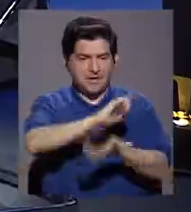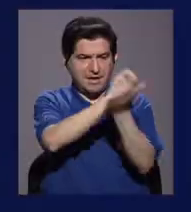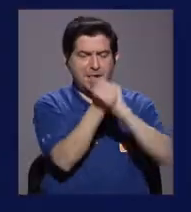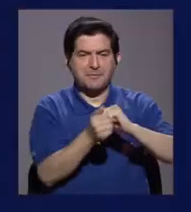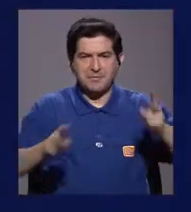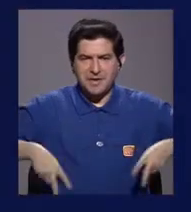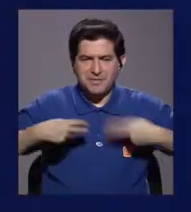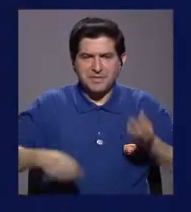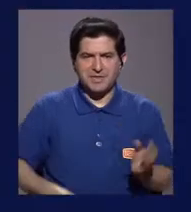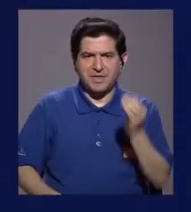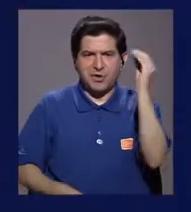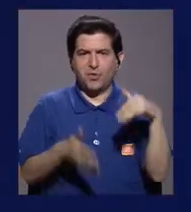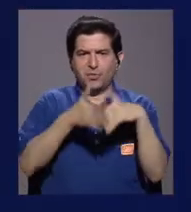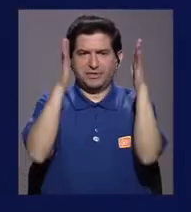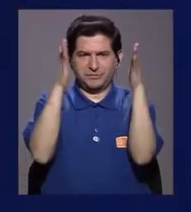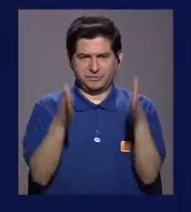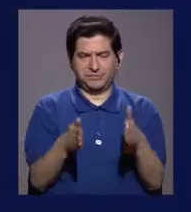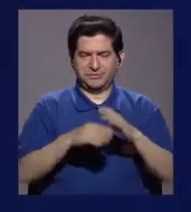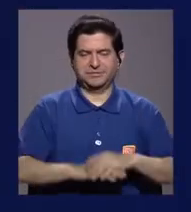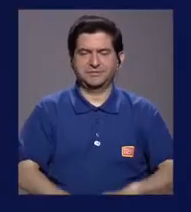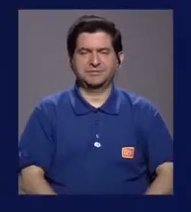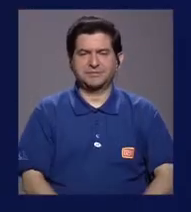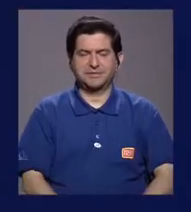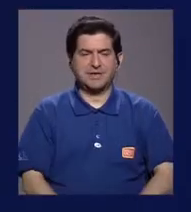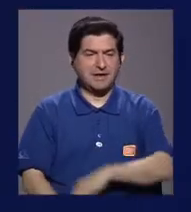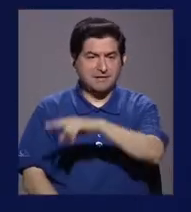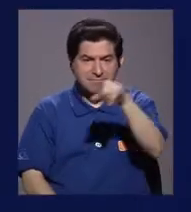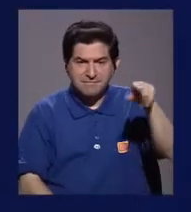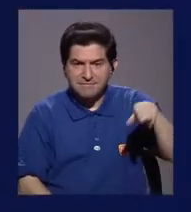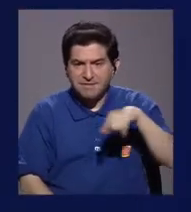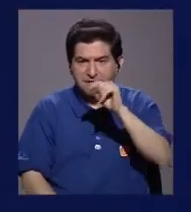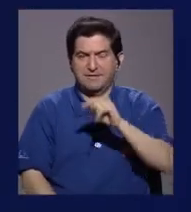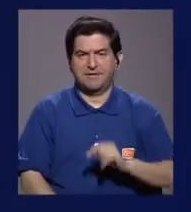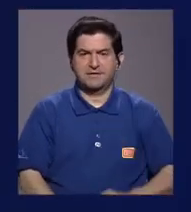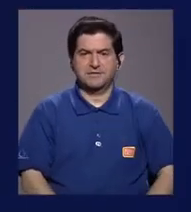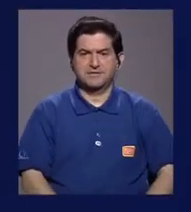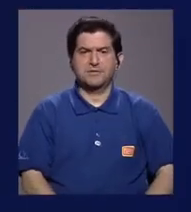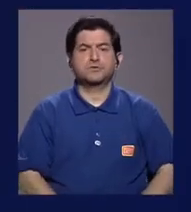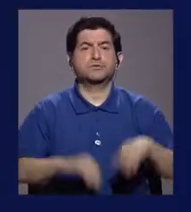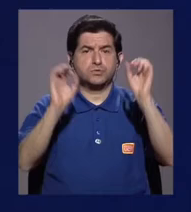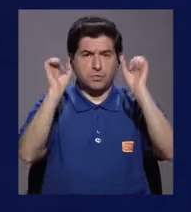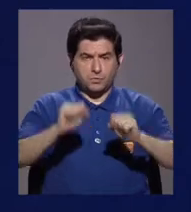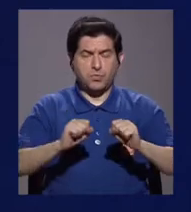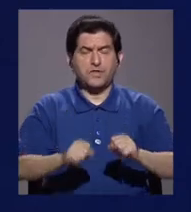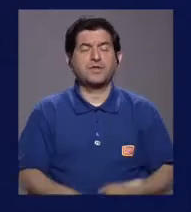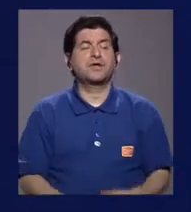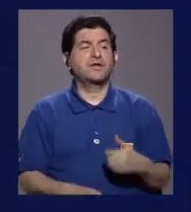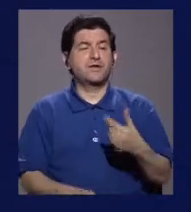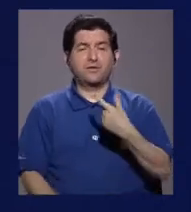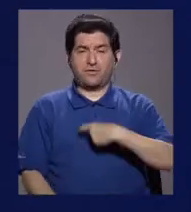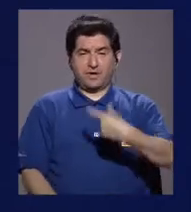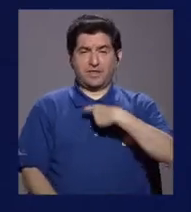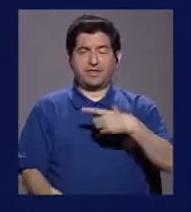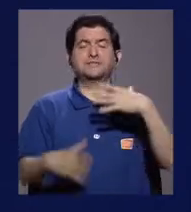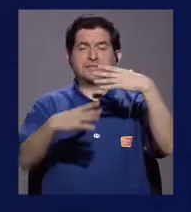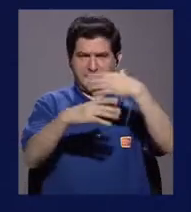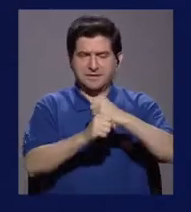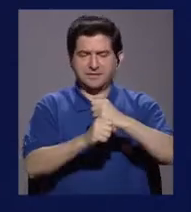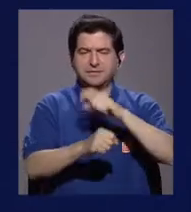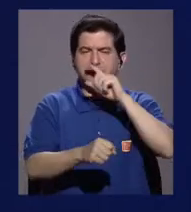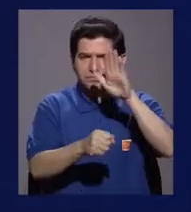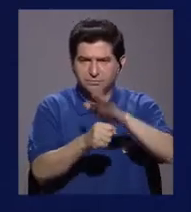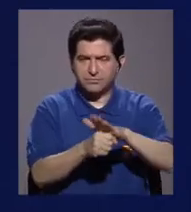es cambiarle la vida a los jóvenes a los estudiantes y lograr que ellos lleguen a hacer lo que ellos aspiran